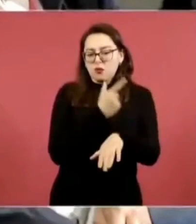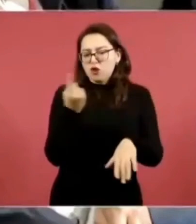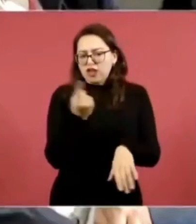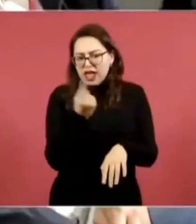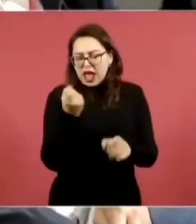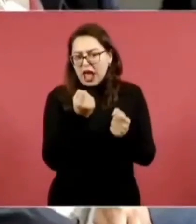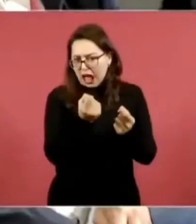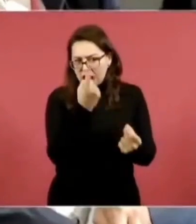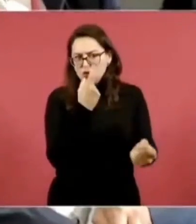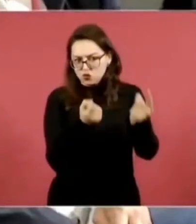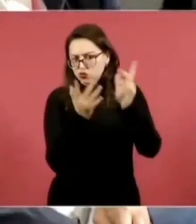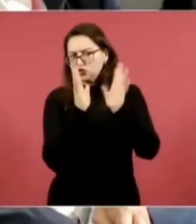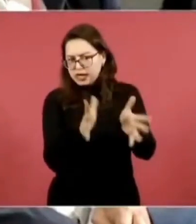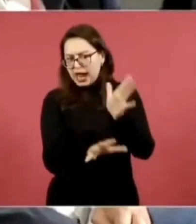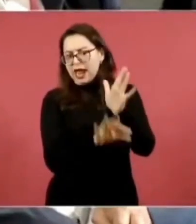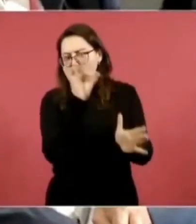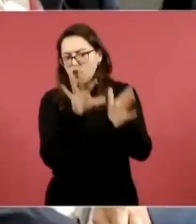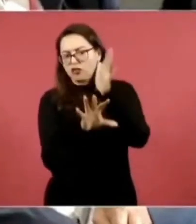utilizado